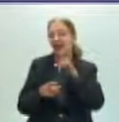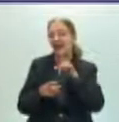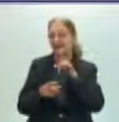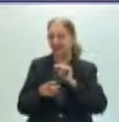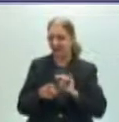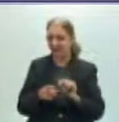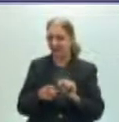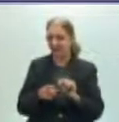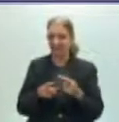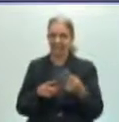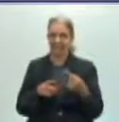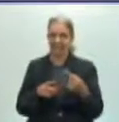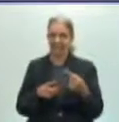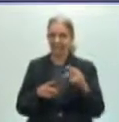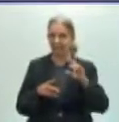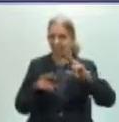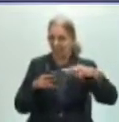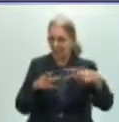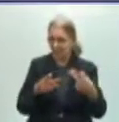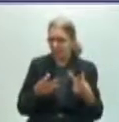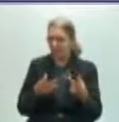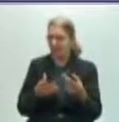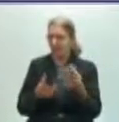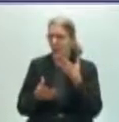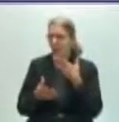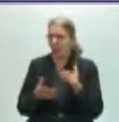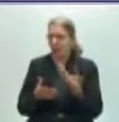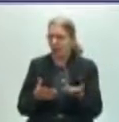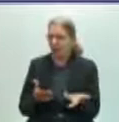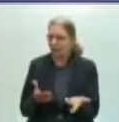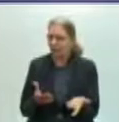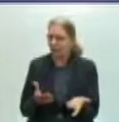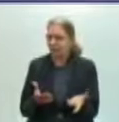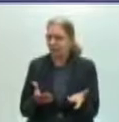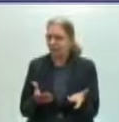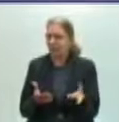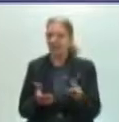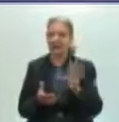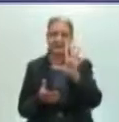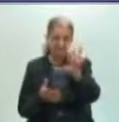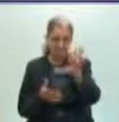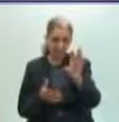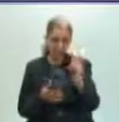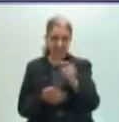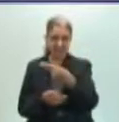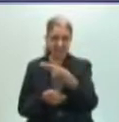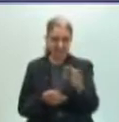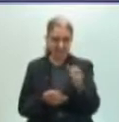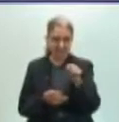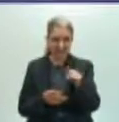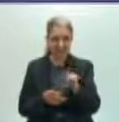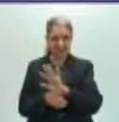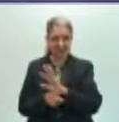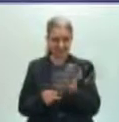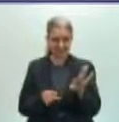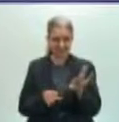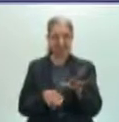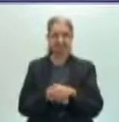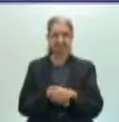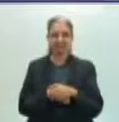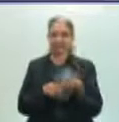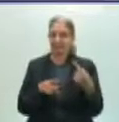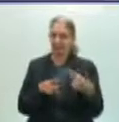el doble del 10%, que eran las 50 hectáreas que ya acabamos de calcular.